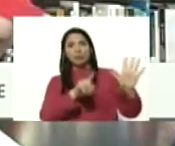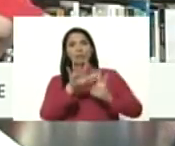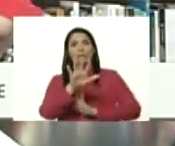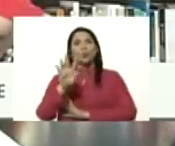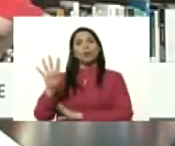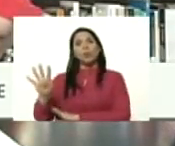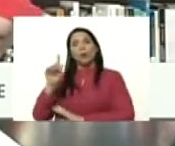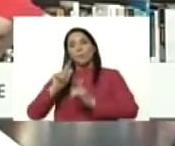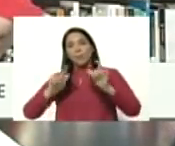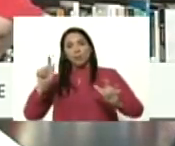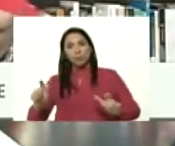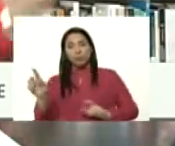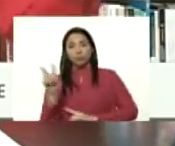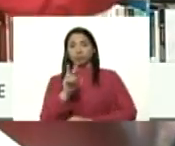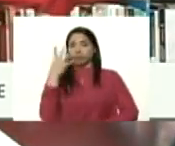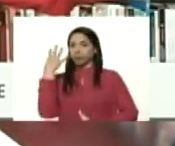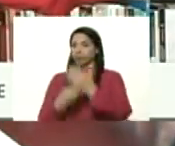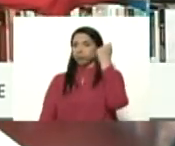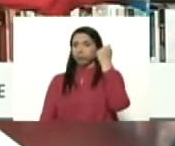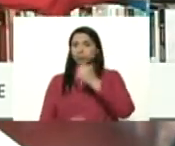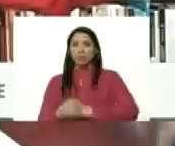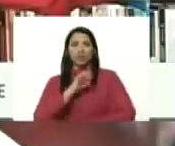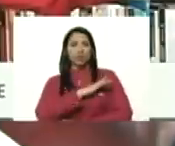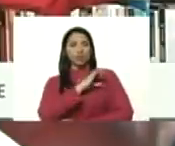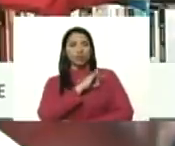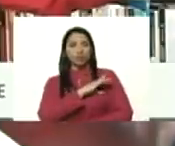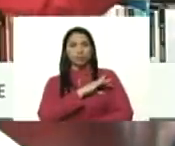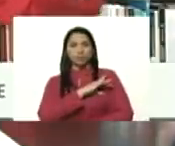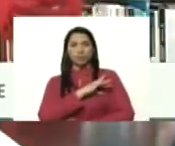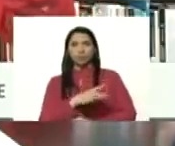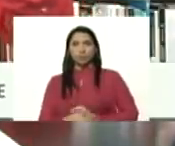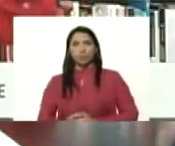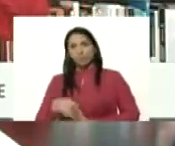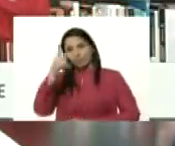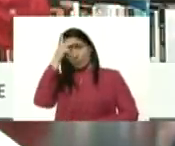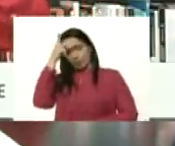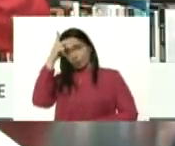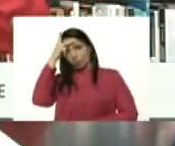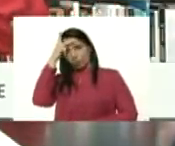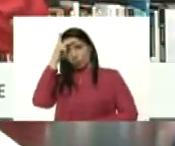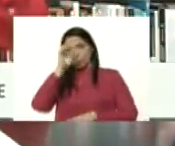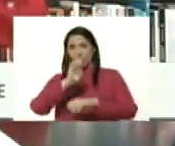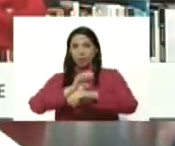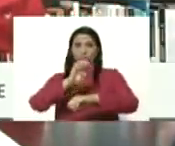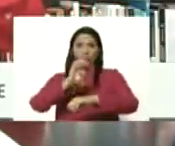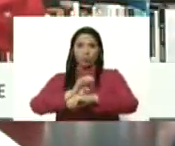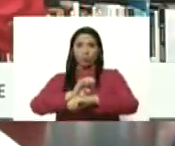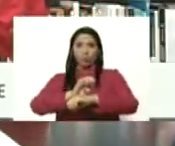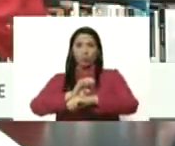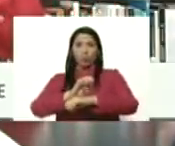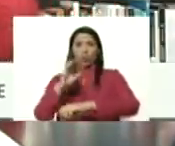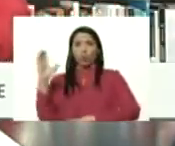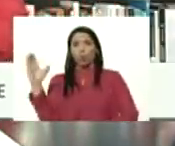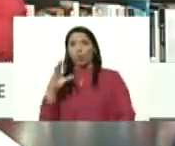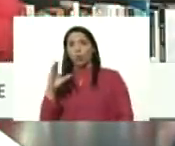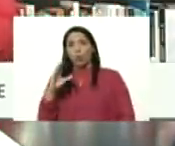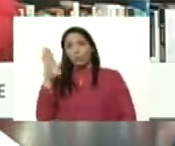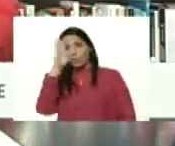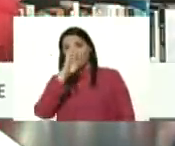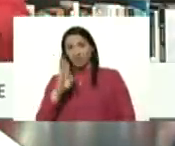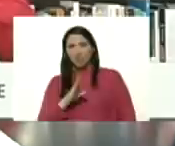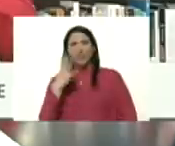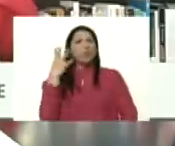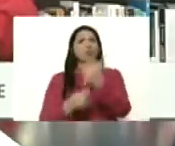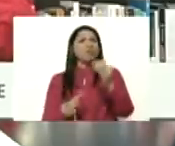22.654 venezolanos huyendo de Chile, Perú, Ecuador, Colombia y Brasil. ¿Huyendo de